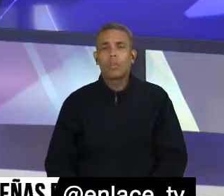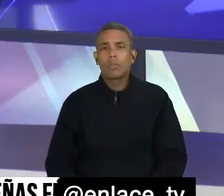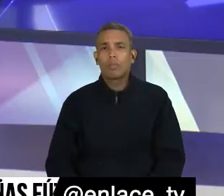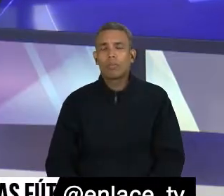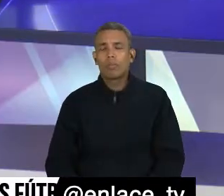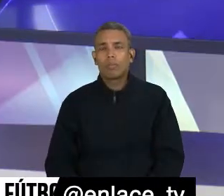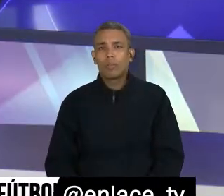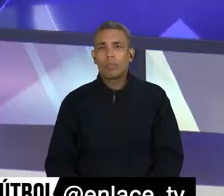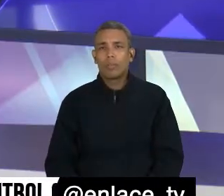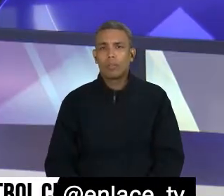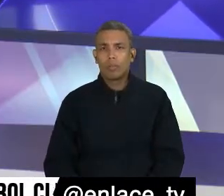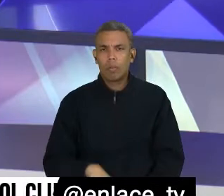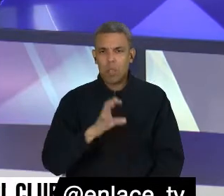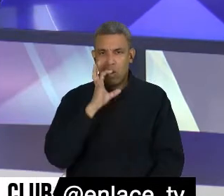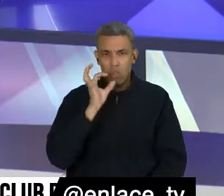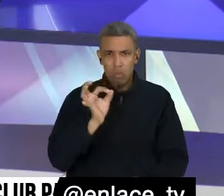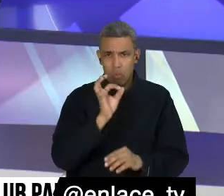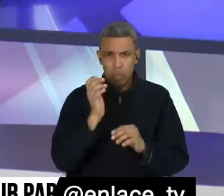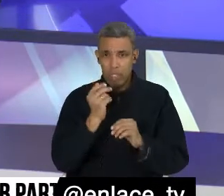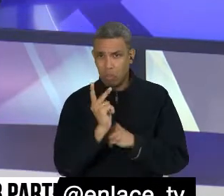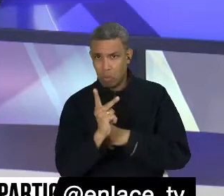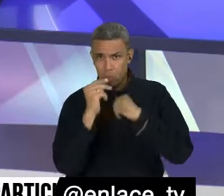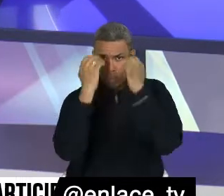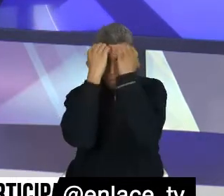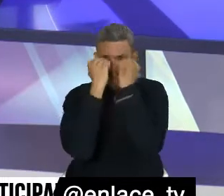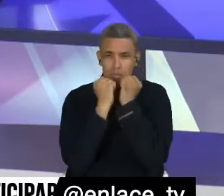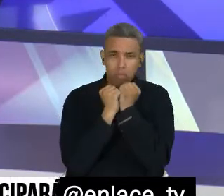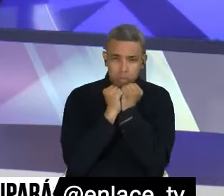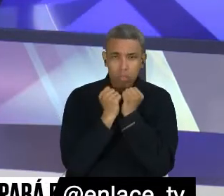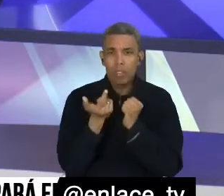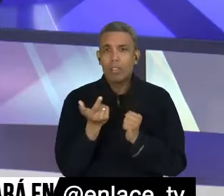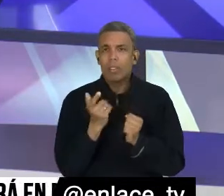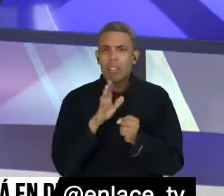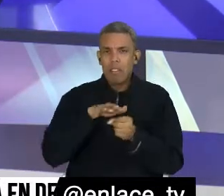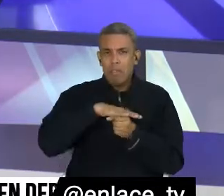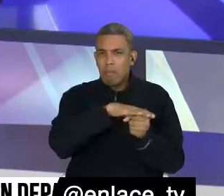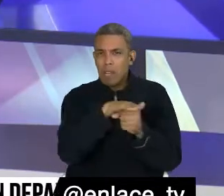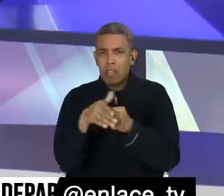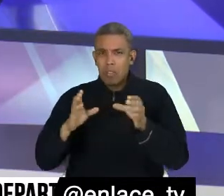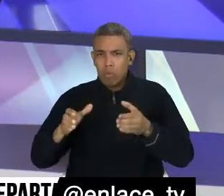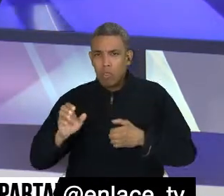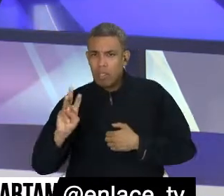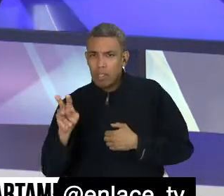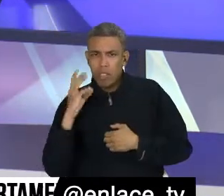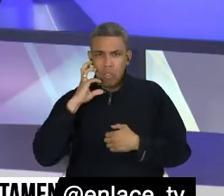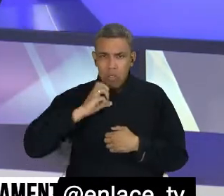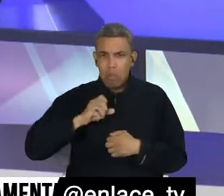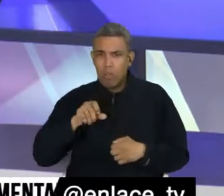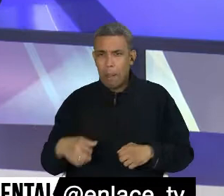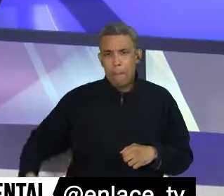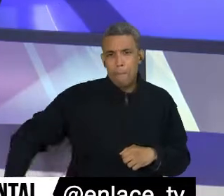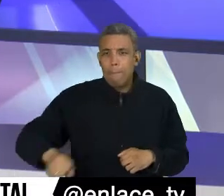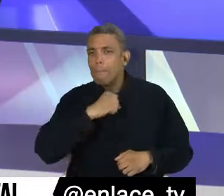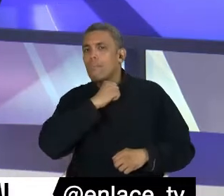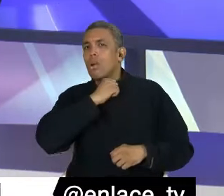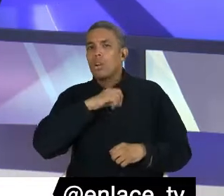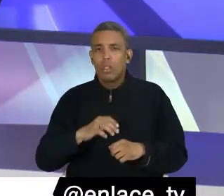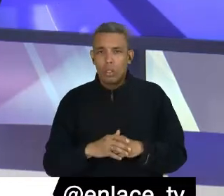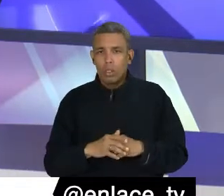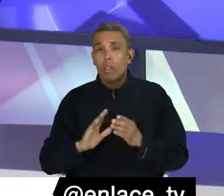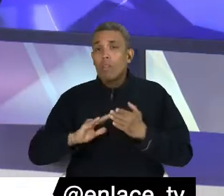Hombres encapuchados que estarían patrullando las calles de la Comuna 3 y cometiendo robos a mano armada a plena luz del día tienen a los habitantes de